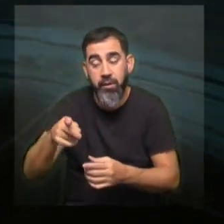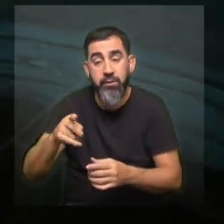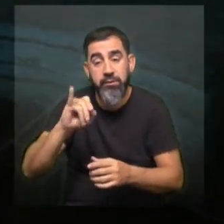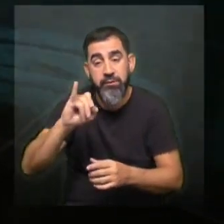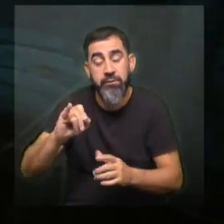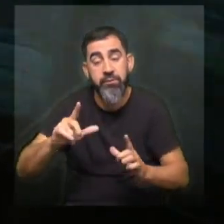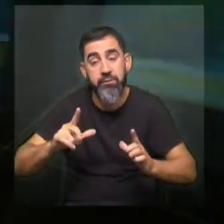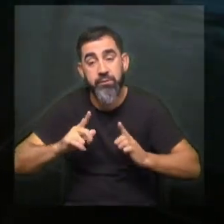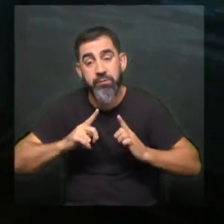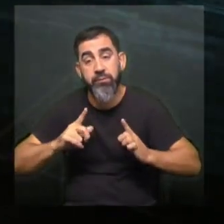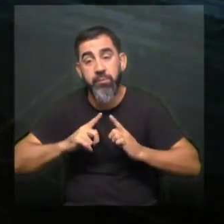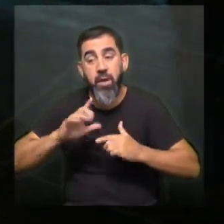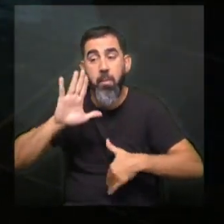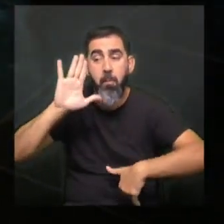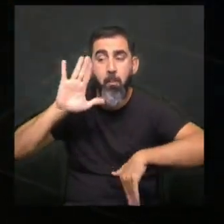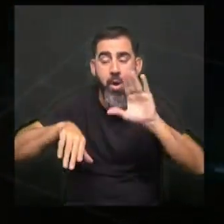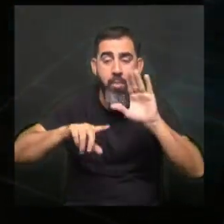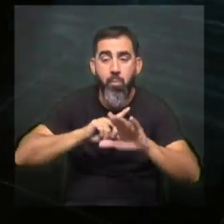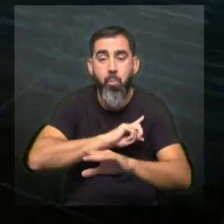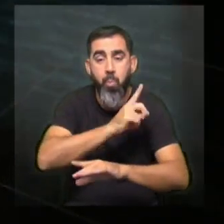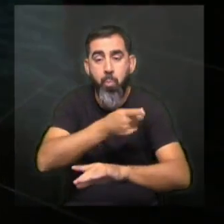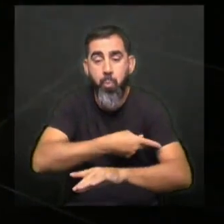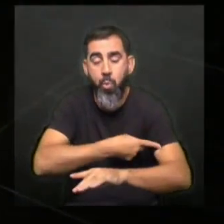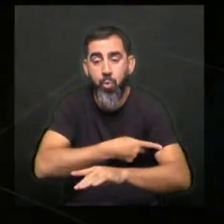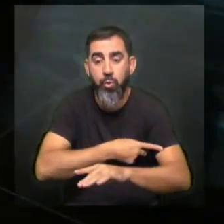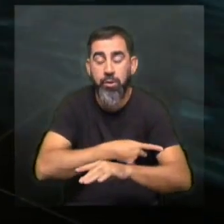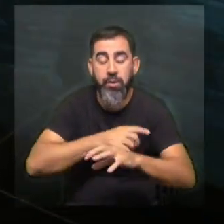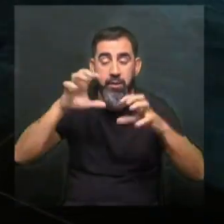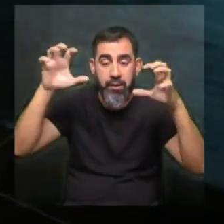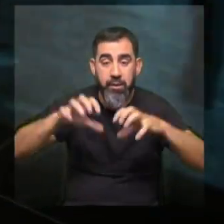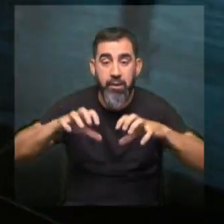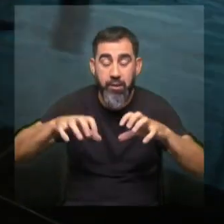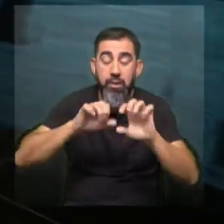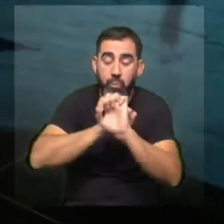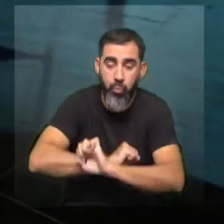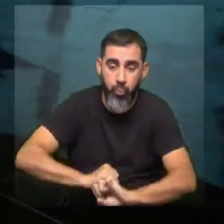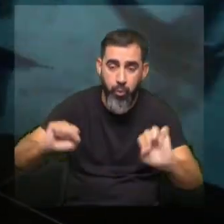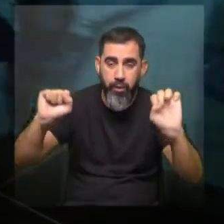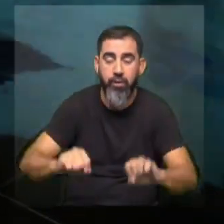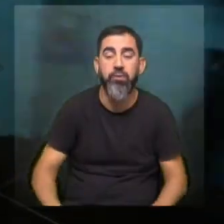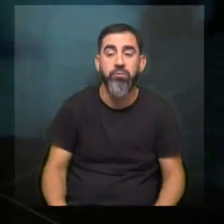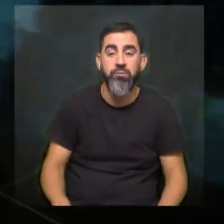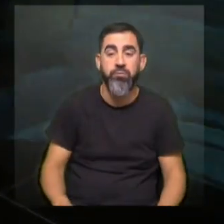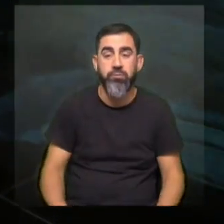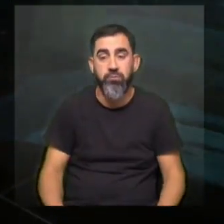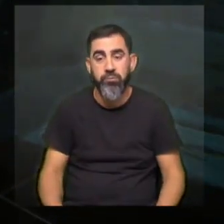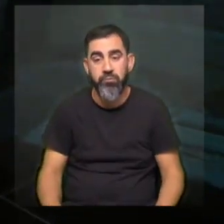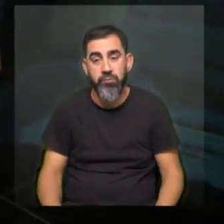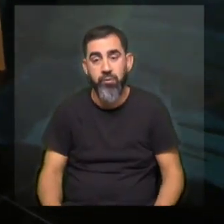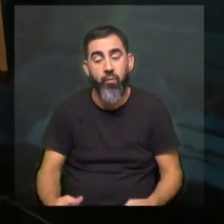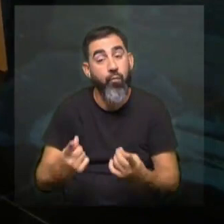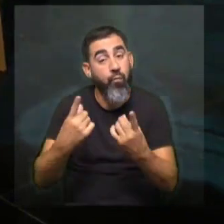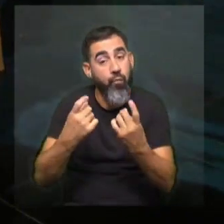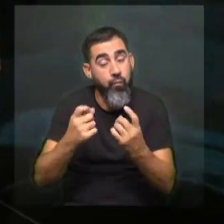digamos, la mayor potencialidad de este evento del Niño, que podría llegar a estar asociado a eventos de precipitaciones un poco más por encima